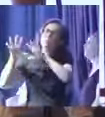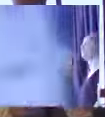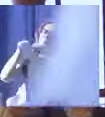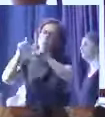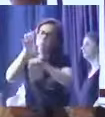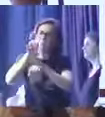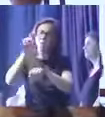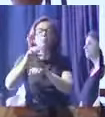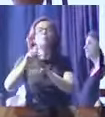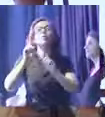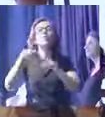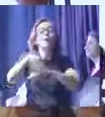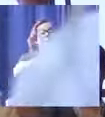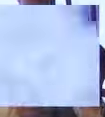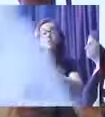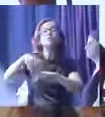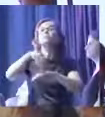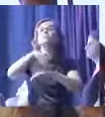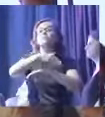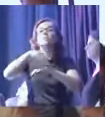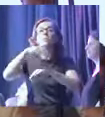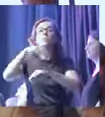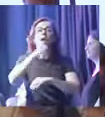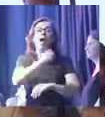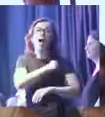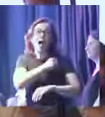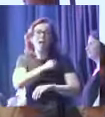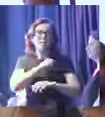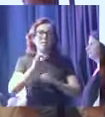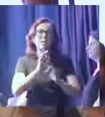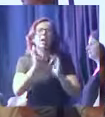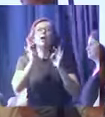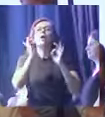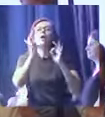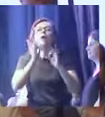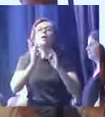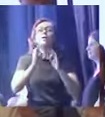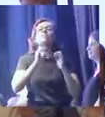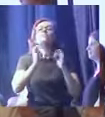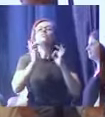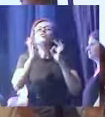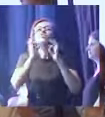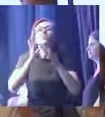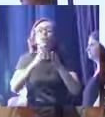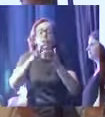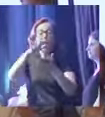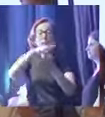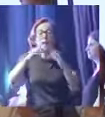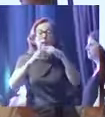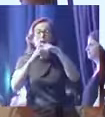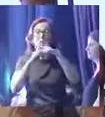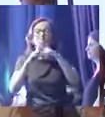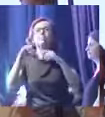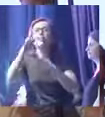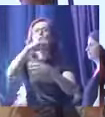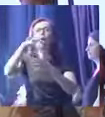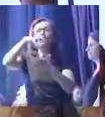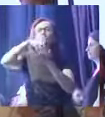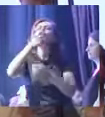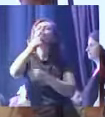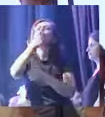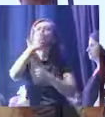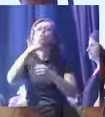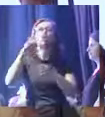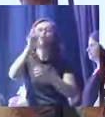Un bulevar que, tomando el ejemplo de los bulevares de Montevideo, llegue a la iglesia del Cerrito y la dignifique como un sitio central en